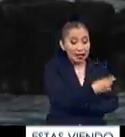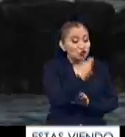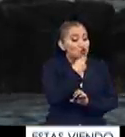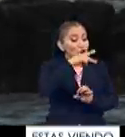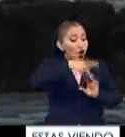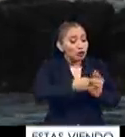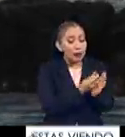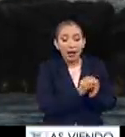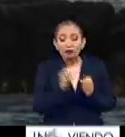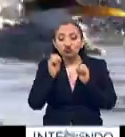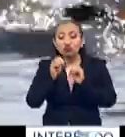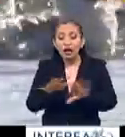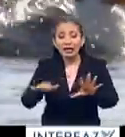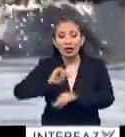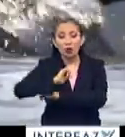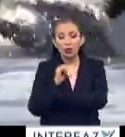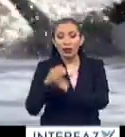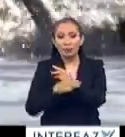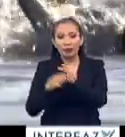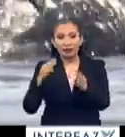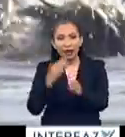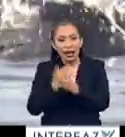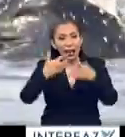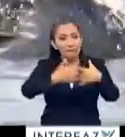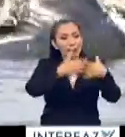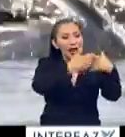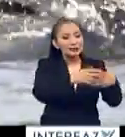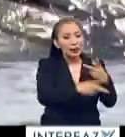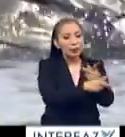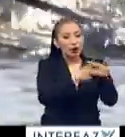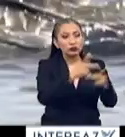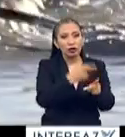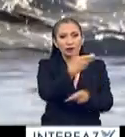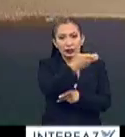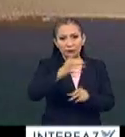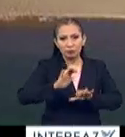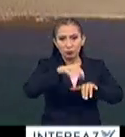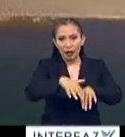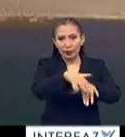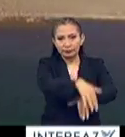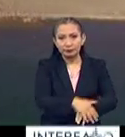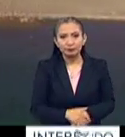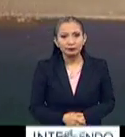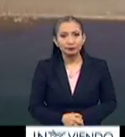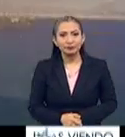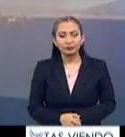uso, además de almacenar material de empresas productoras acuícolas.